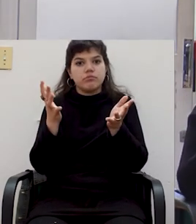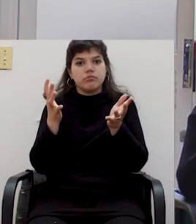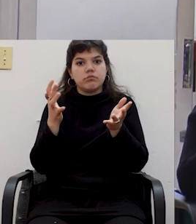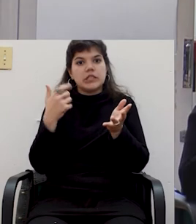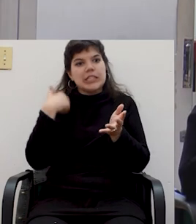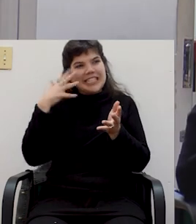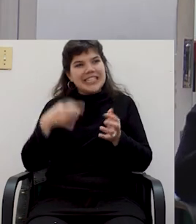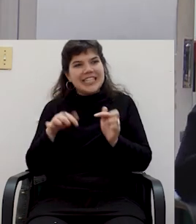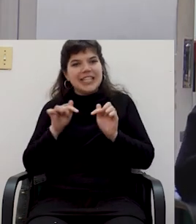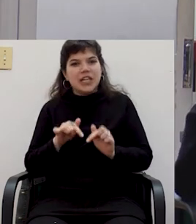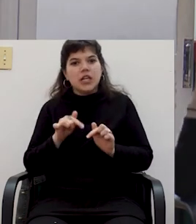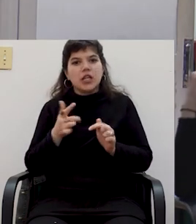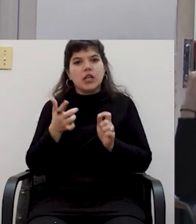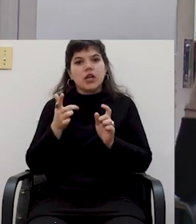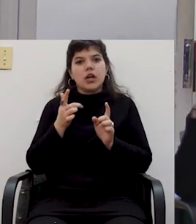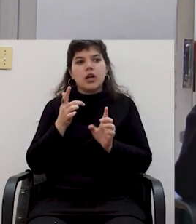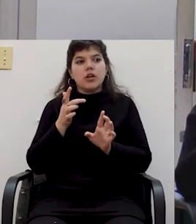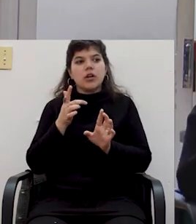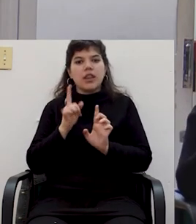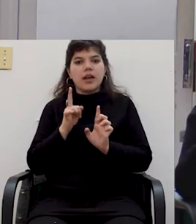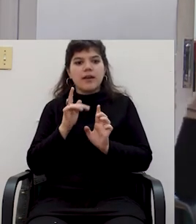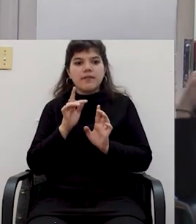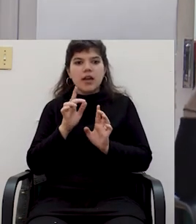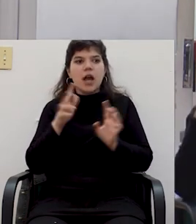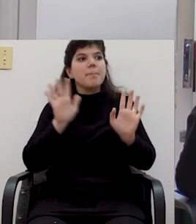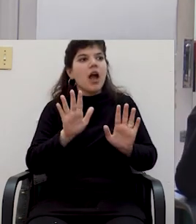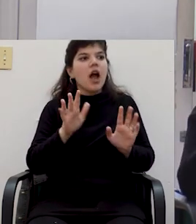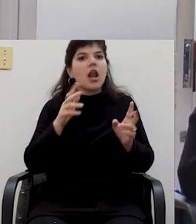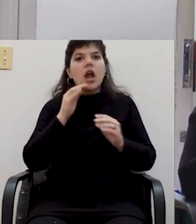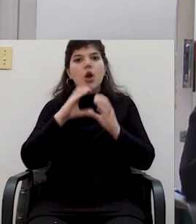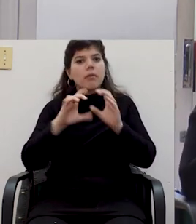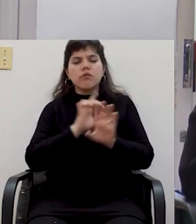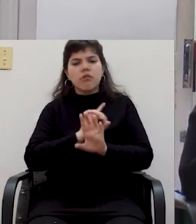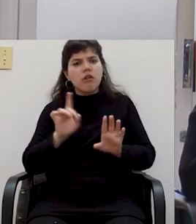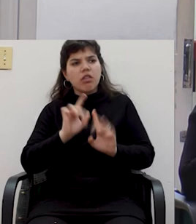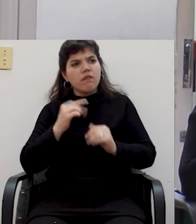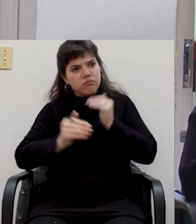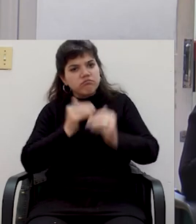Creo que no hay que soslayar ningún tipo de conversación en relación a eso.